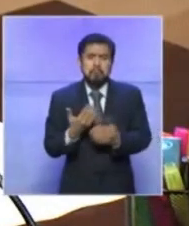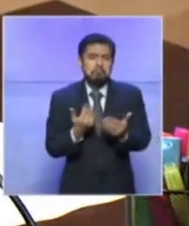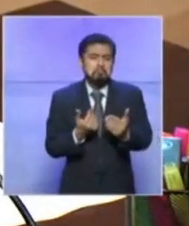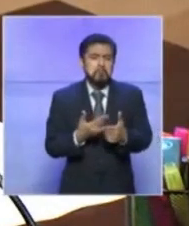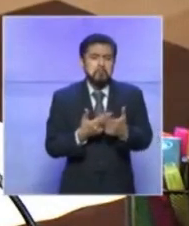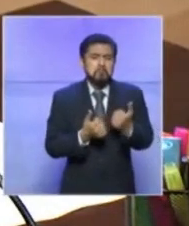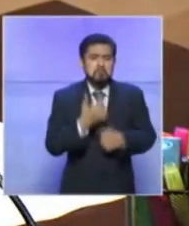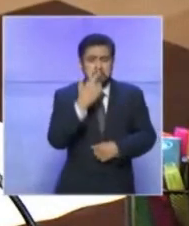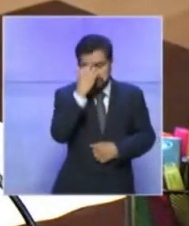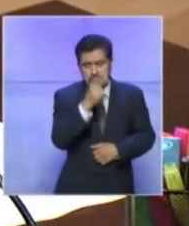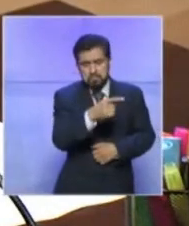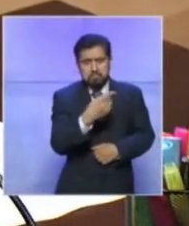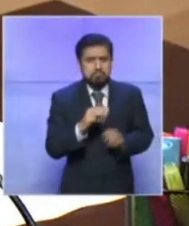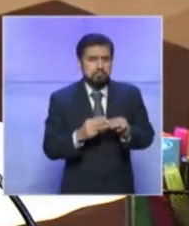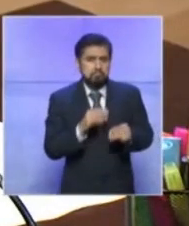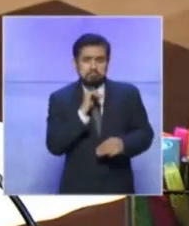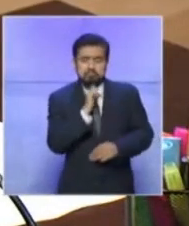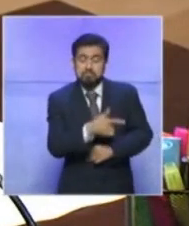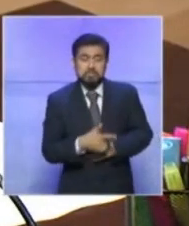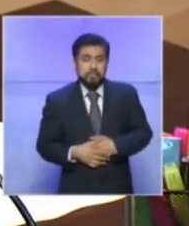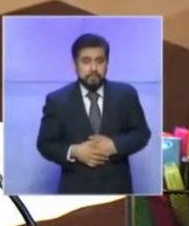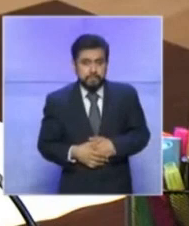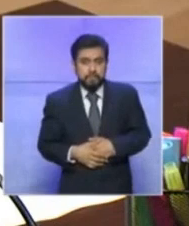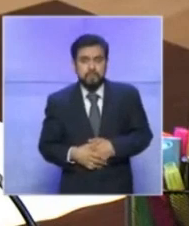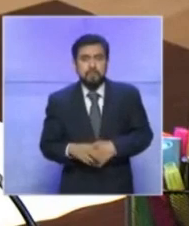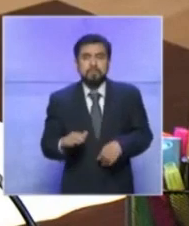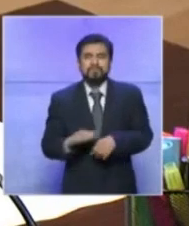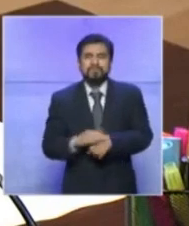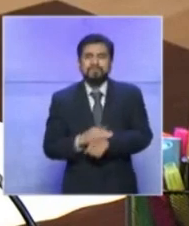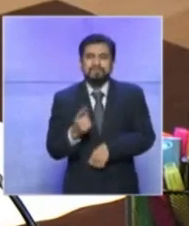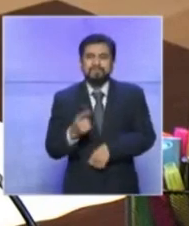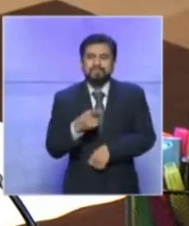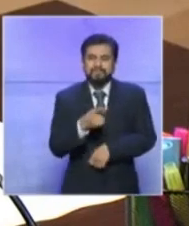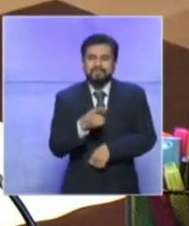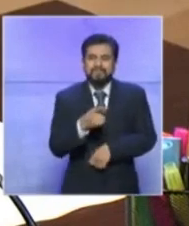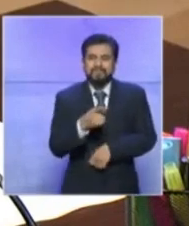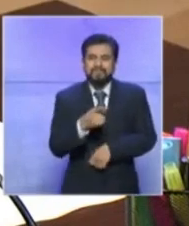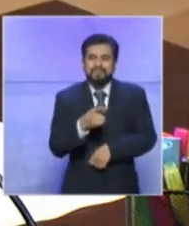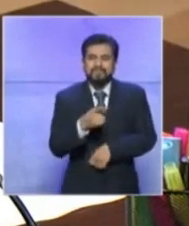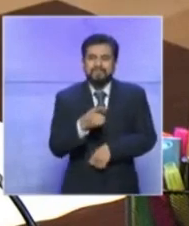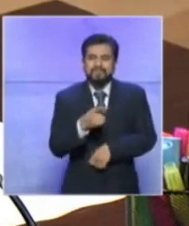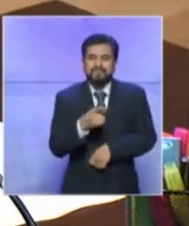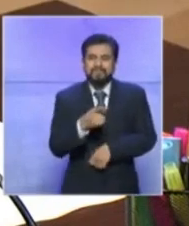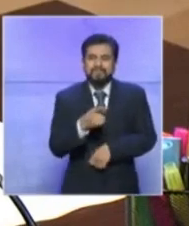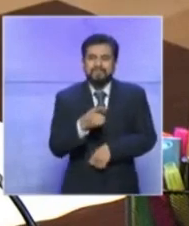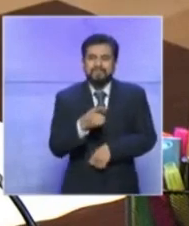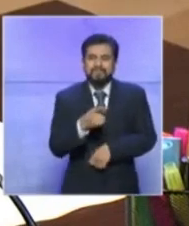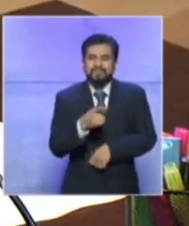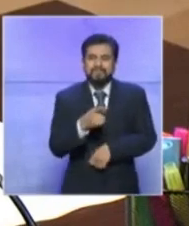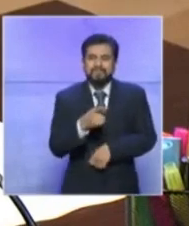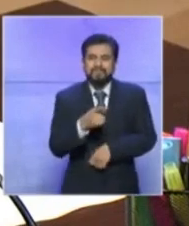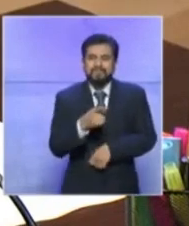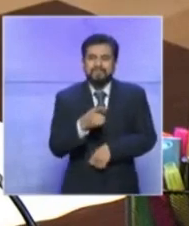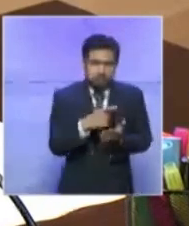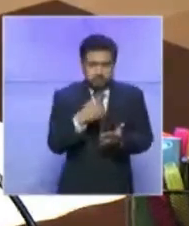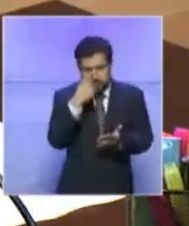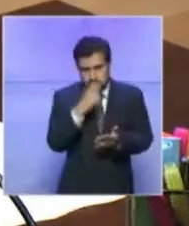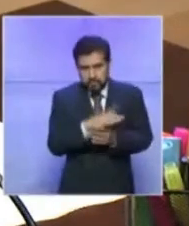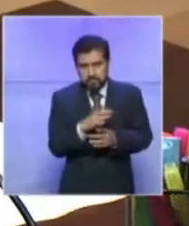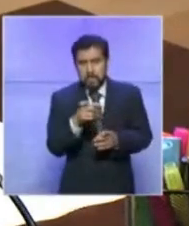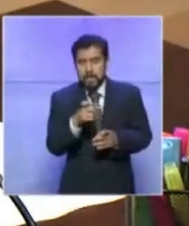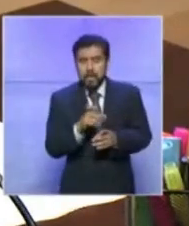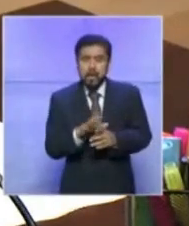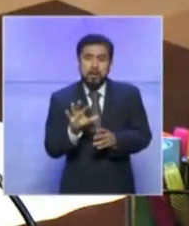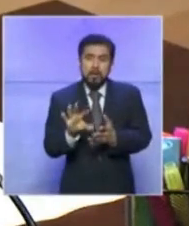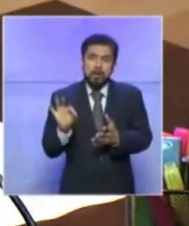e inoperante de los motivos de agravio. Ello porque hace depender sus planteamientos de determinaciones relacionadas con la